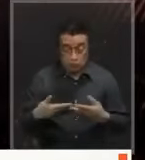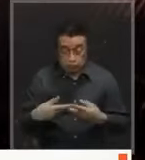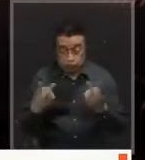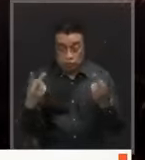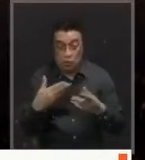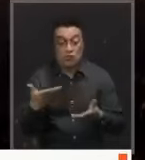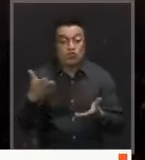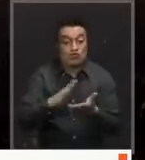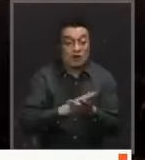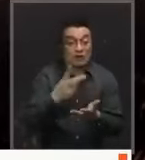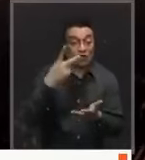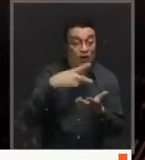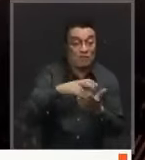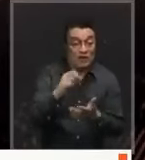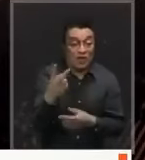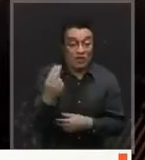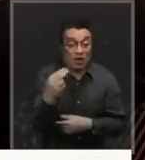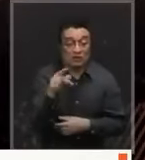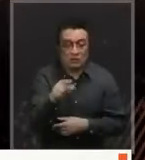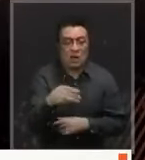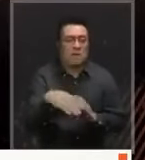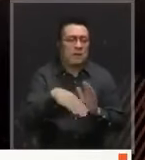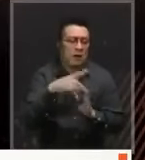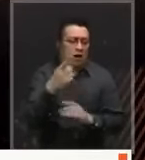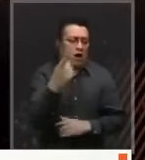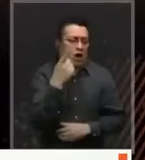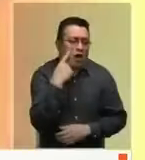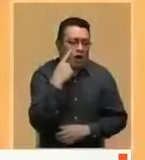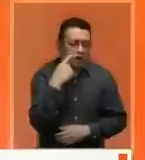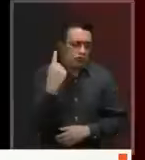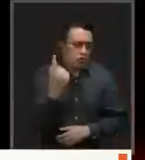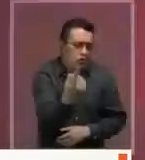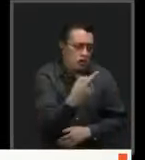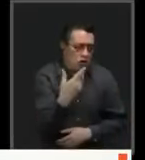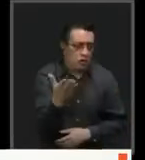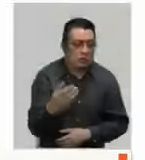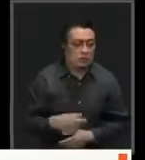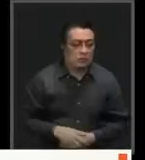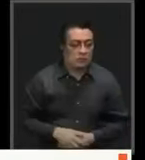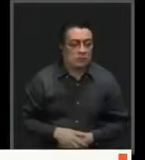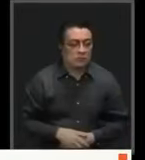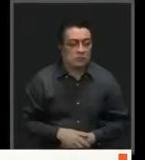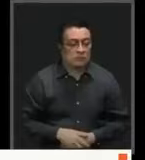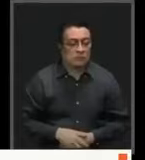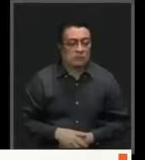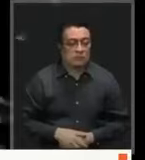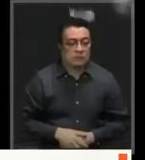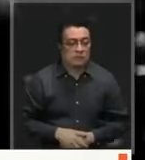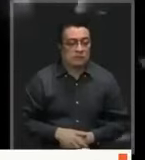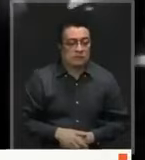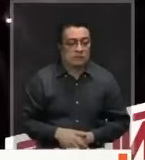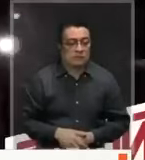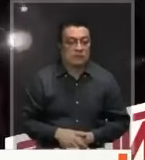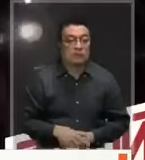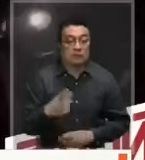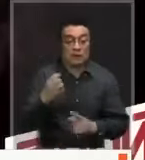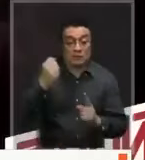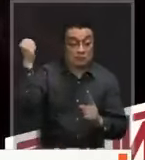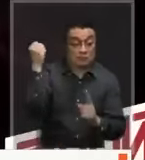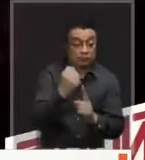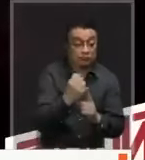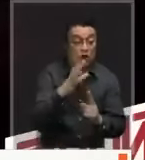en 2012, él ya era un artista sumamente reconocido. Como un loco al tratar de confiar yo todavía. Asesinato